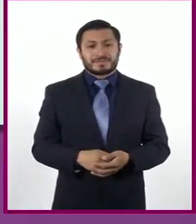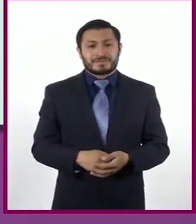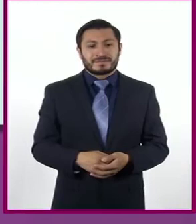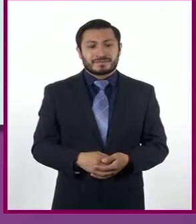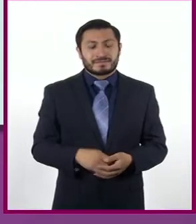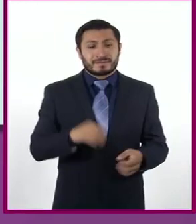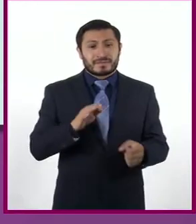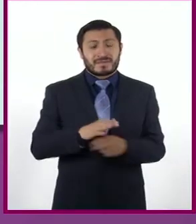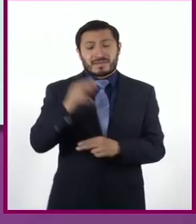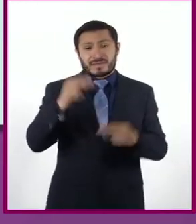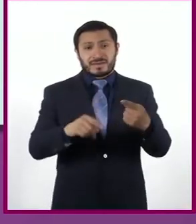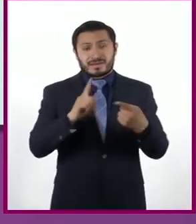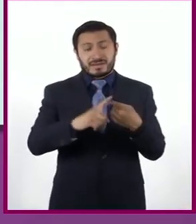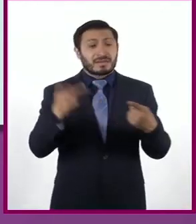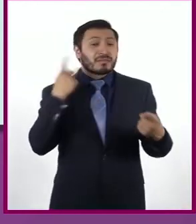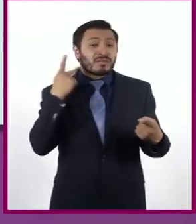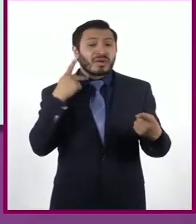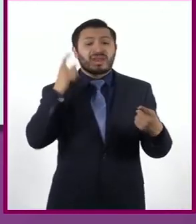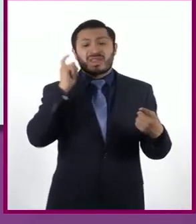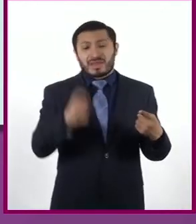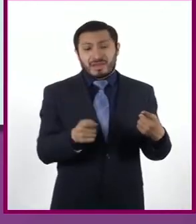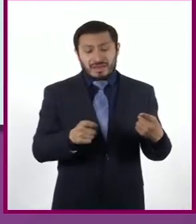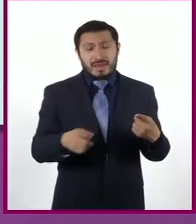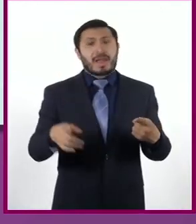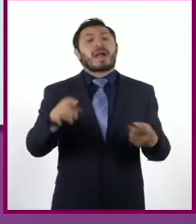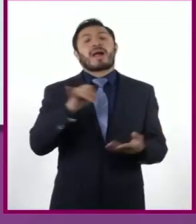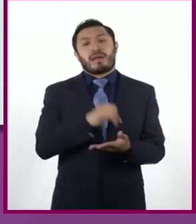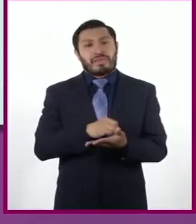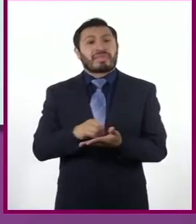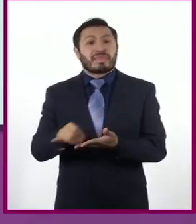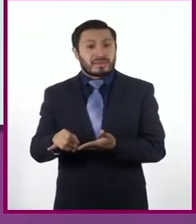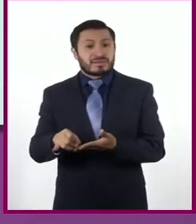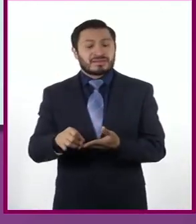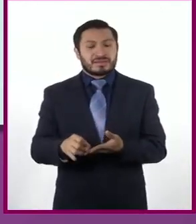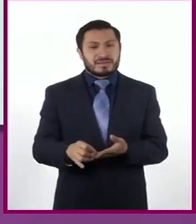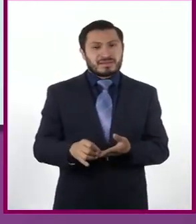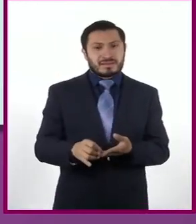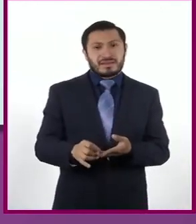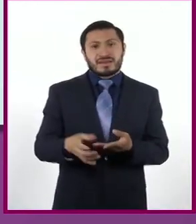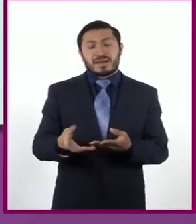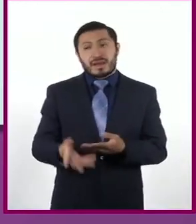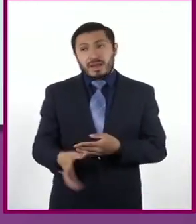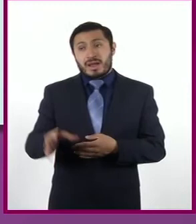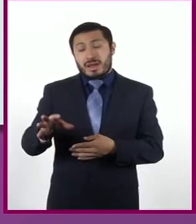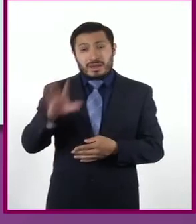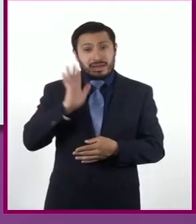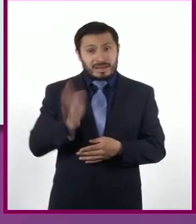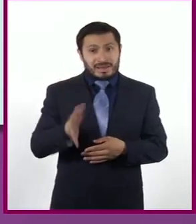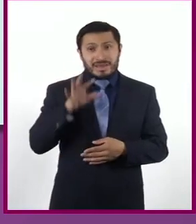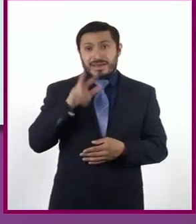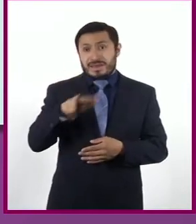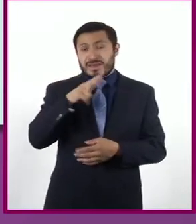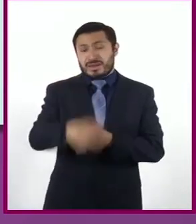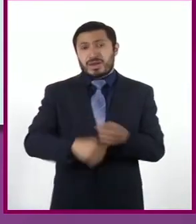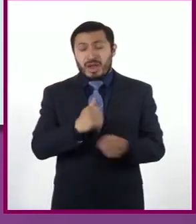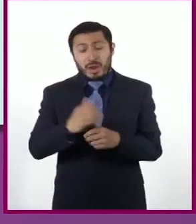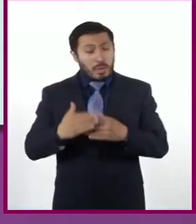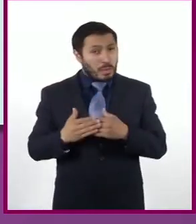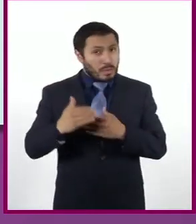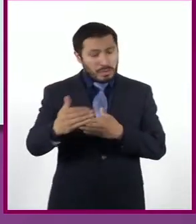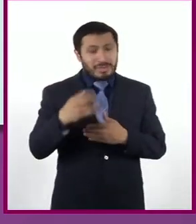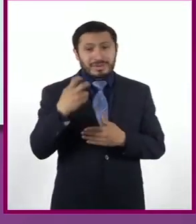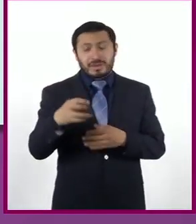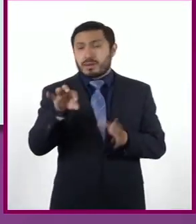La dimensión política consiste en la toma de decisiones, cuando se adquiere la ciudadanía formal, como el hecho